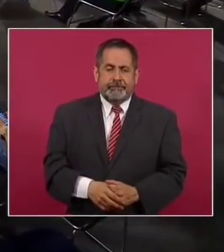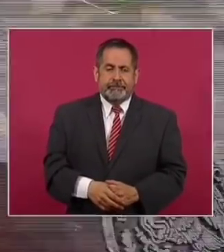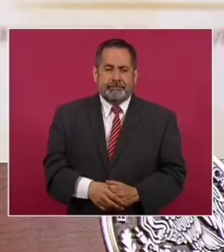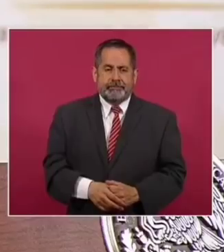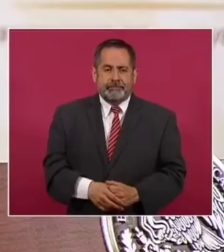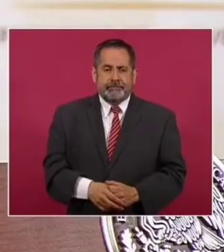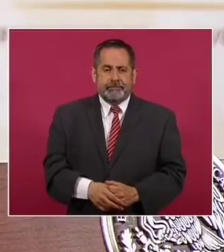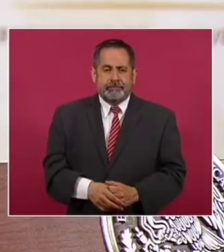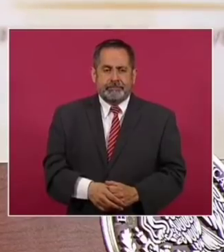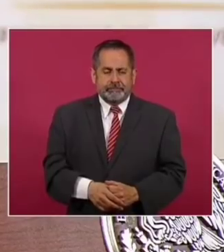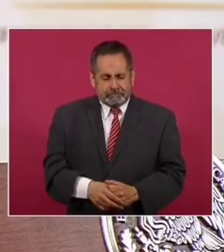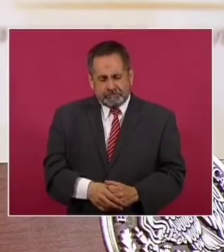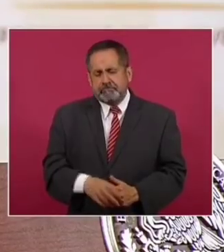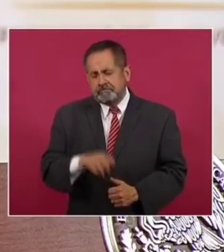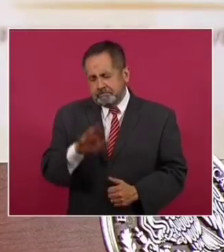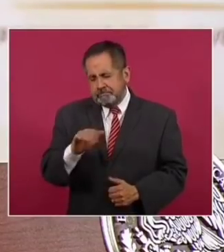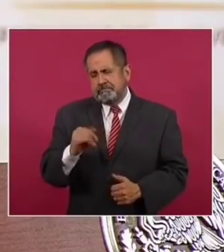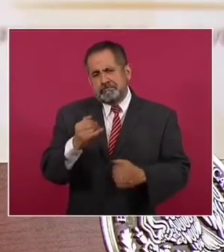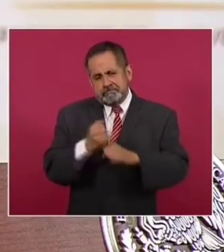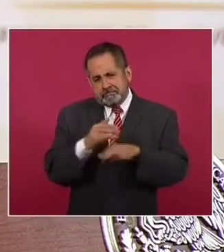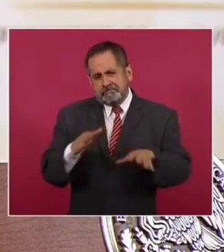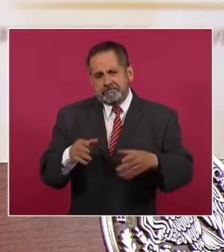sí, hay la información.